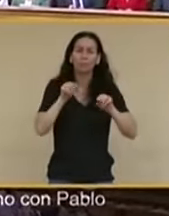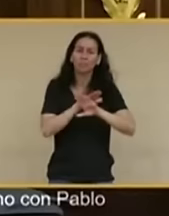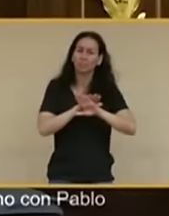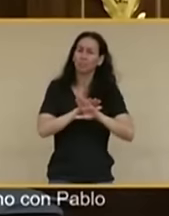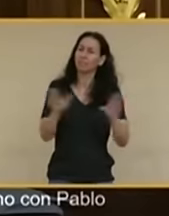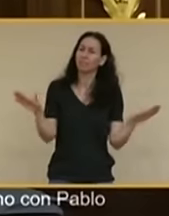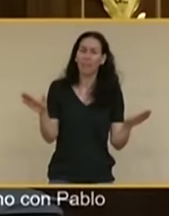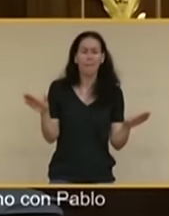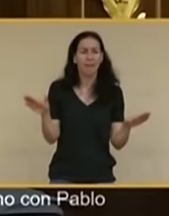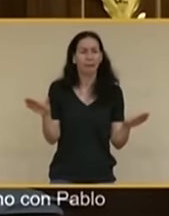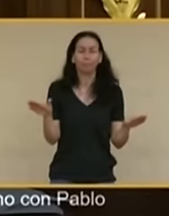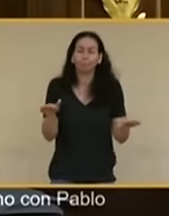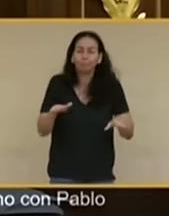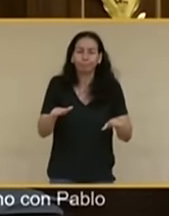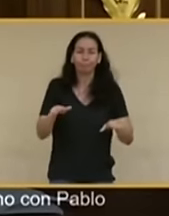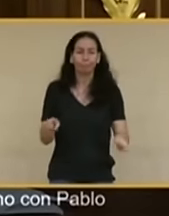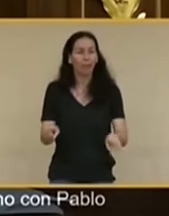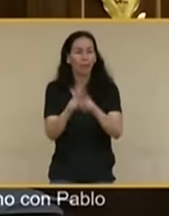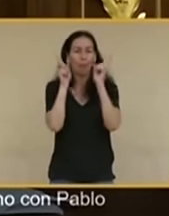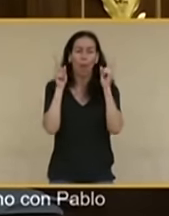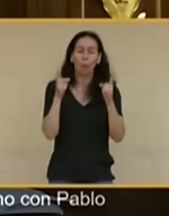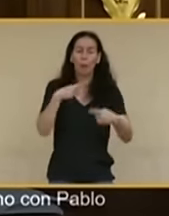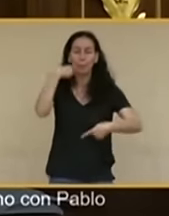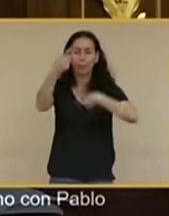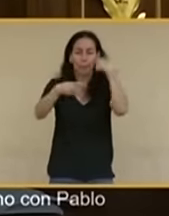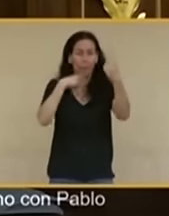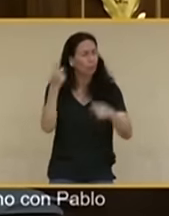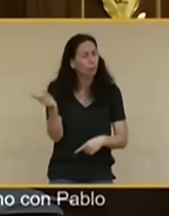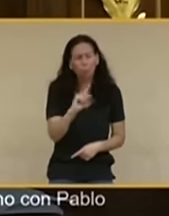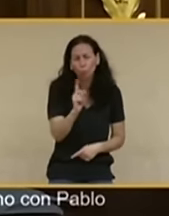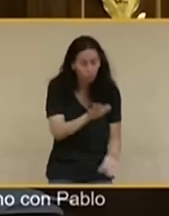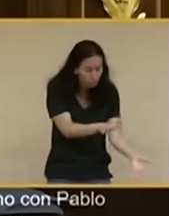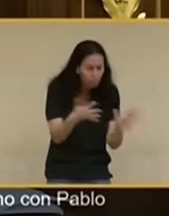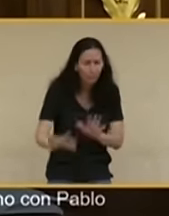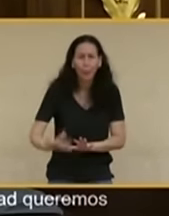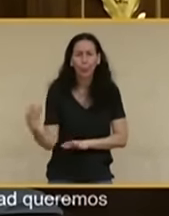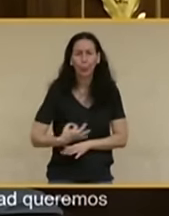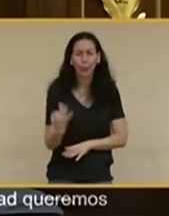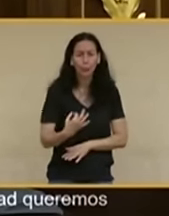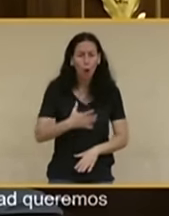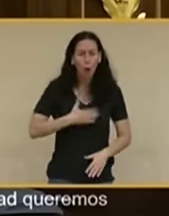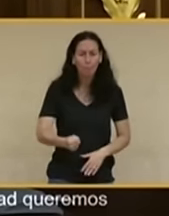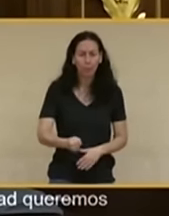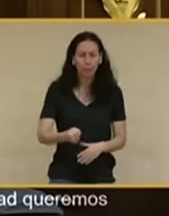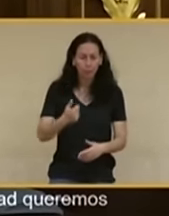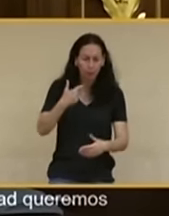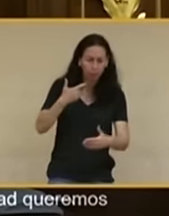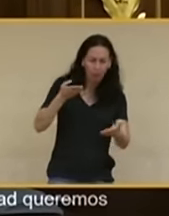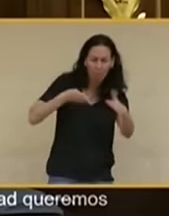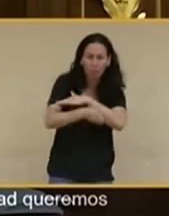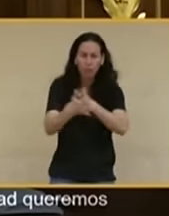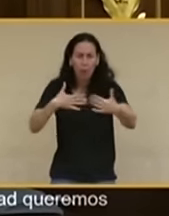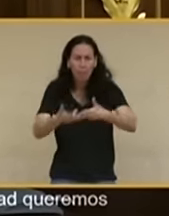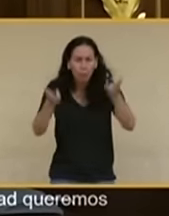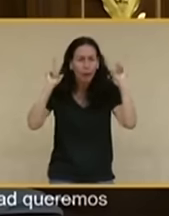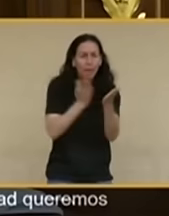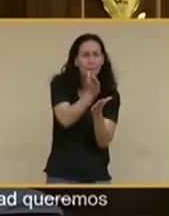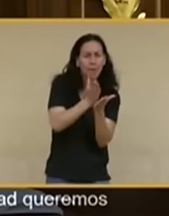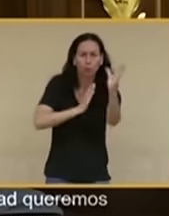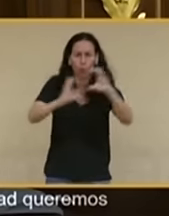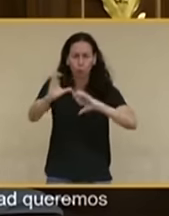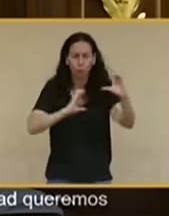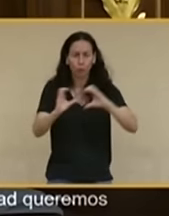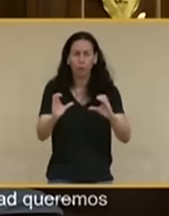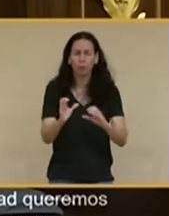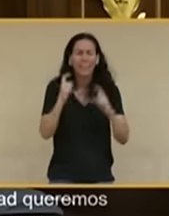librar escaramuzas a la sagasta de mero progresismo verbal. Hay que actuar y hay que hacerlo con valentía, democratizando el acceso a la justicia, a los medios de comunicación, acabando